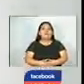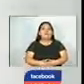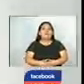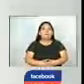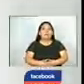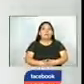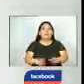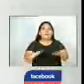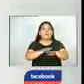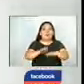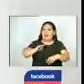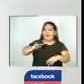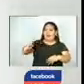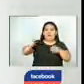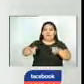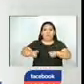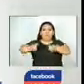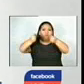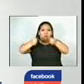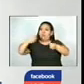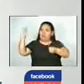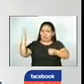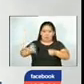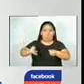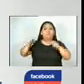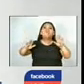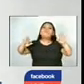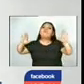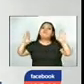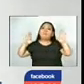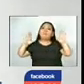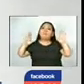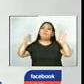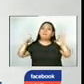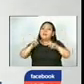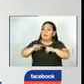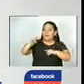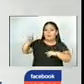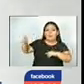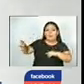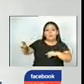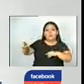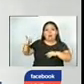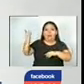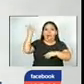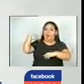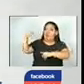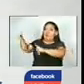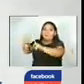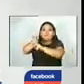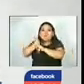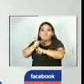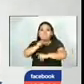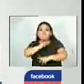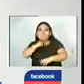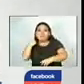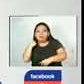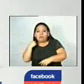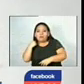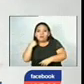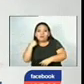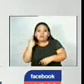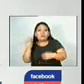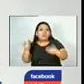criminales deben pagar por sus delitos, que los criminales que han desaparecido personas y que hemos